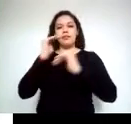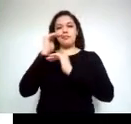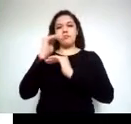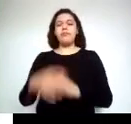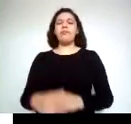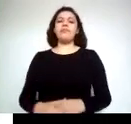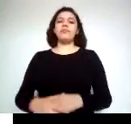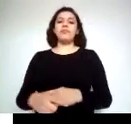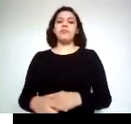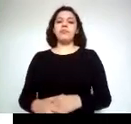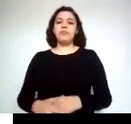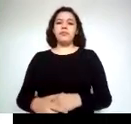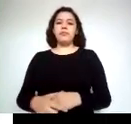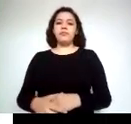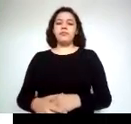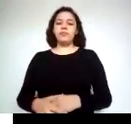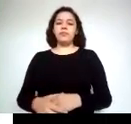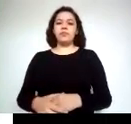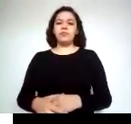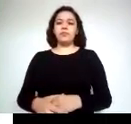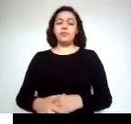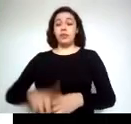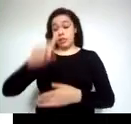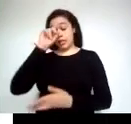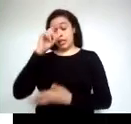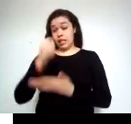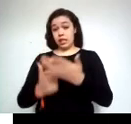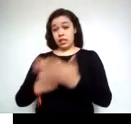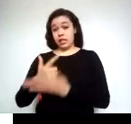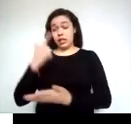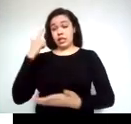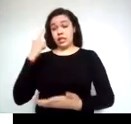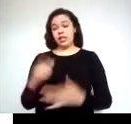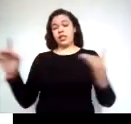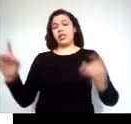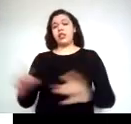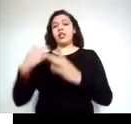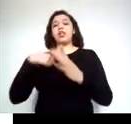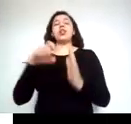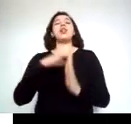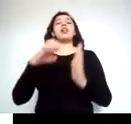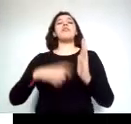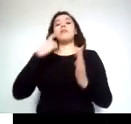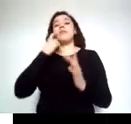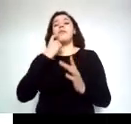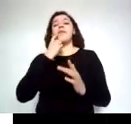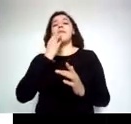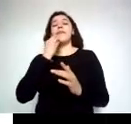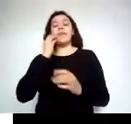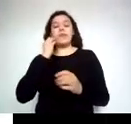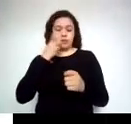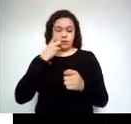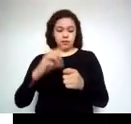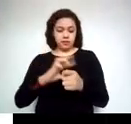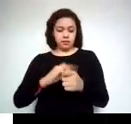En el caso de acontecimiento traumático severo, en el ejemplo que les comentaba de... Si te quieres regresar,